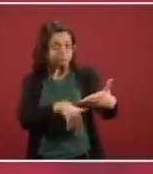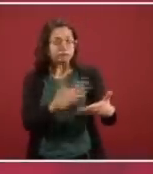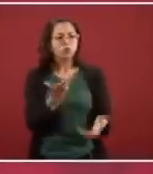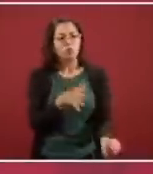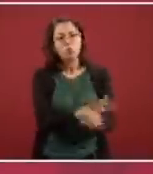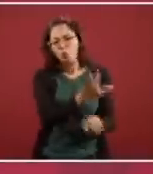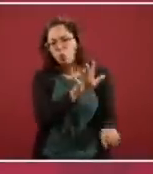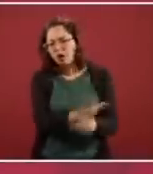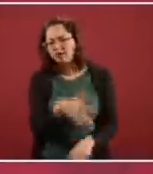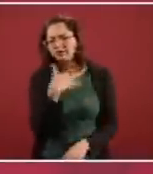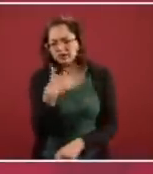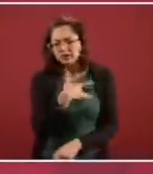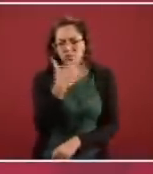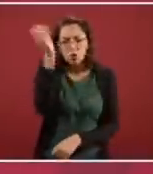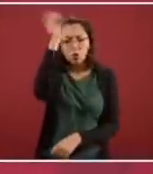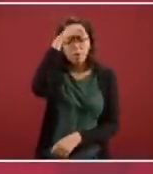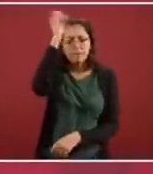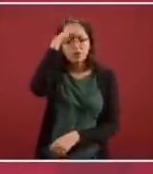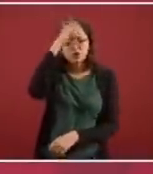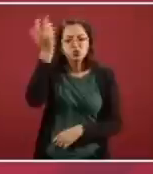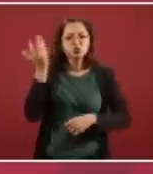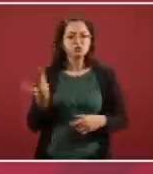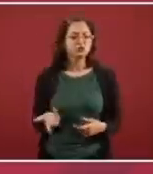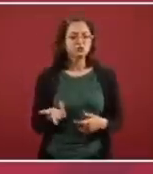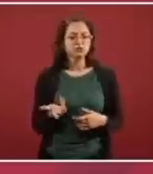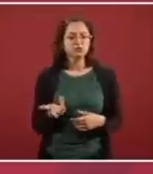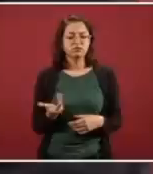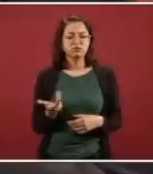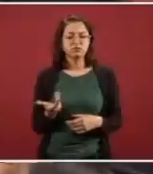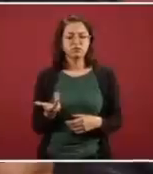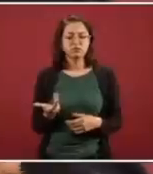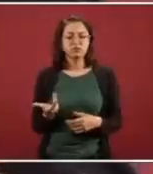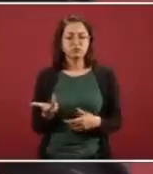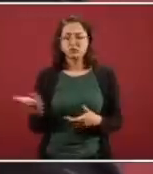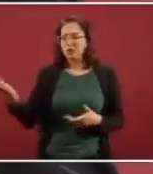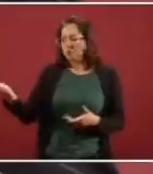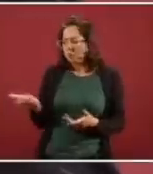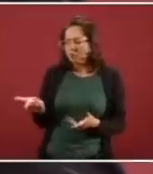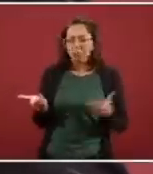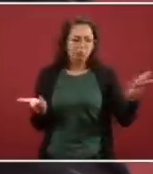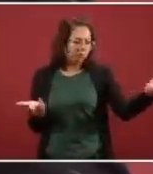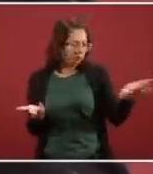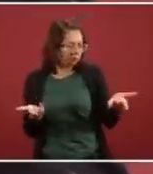y alguien, ¿sí?, tiene que